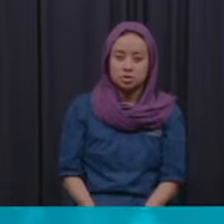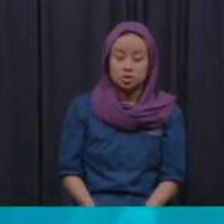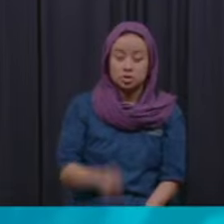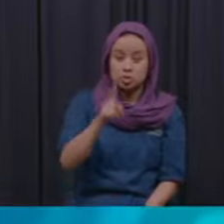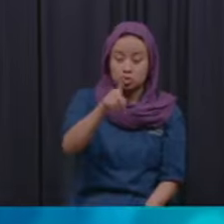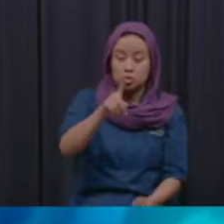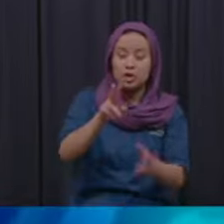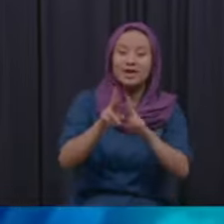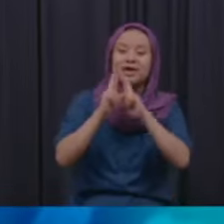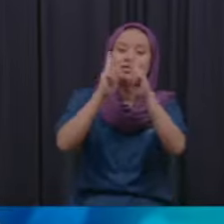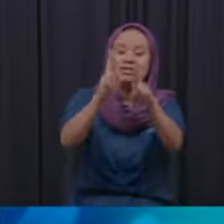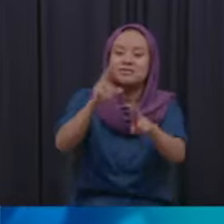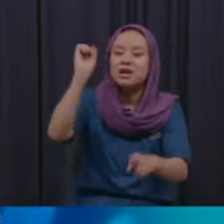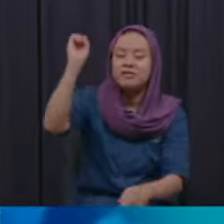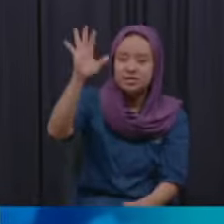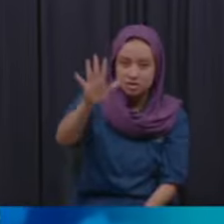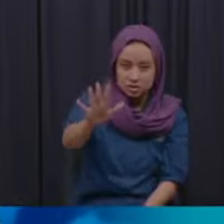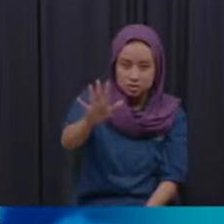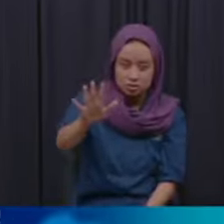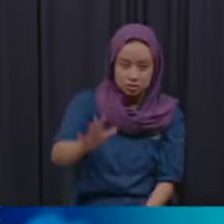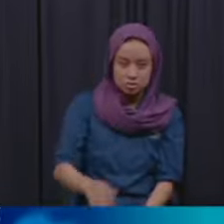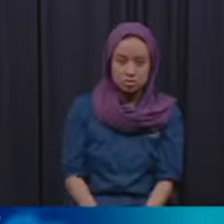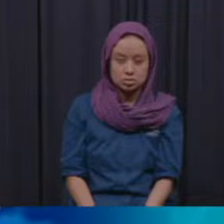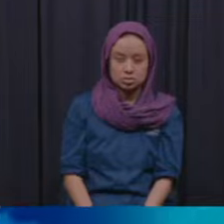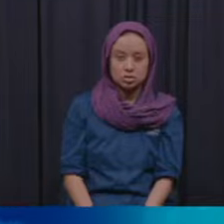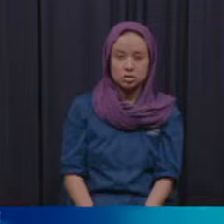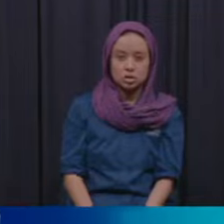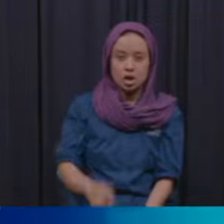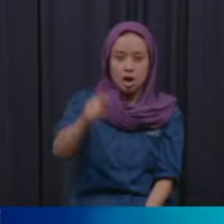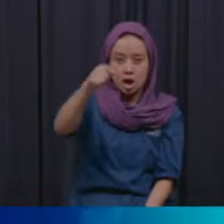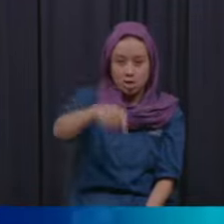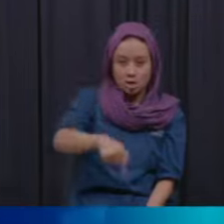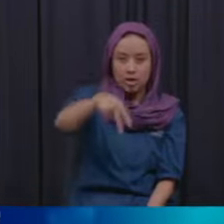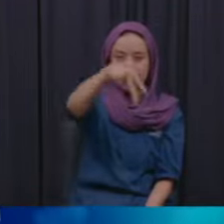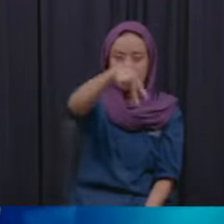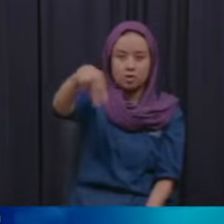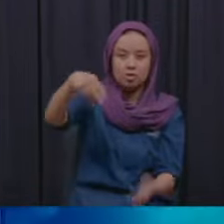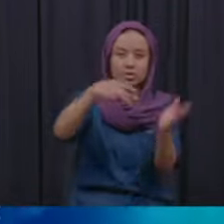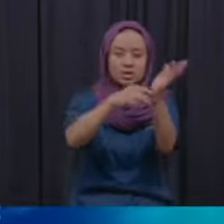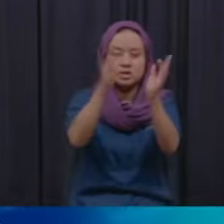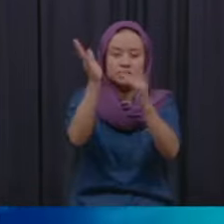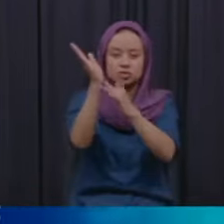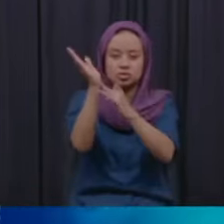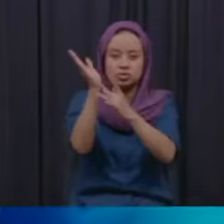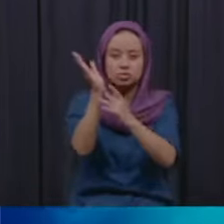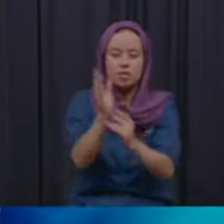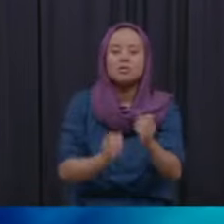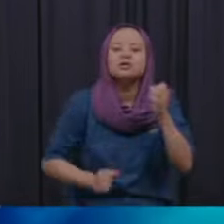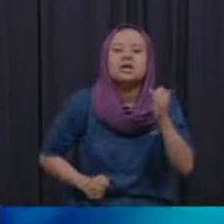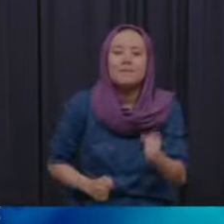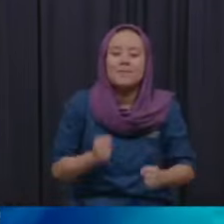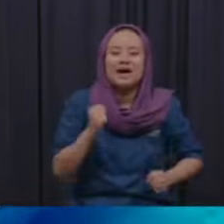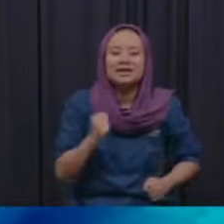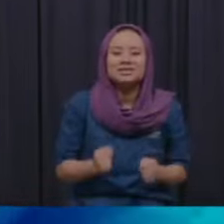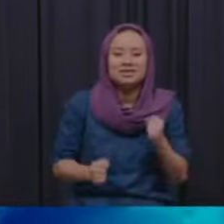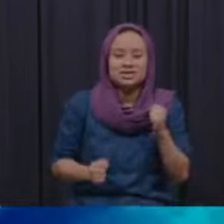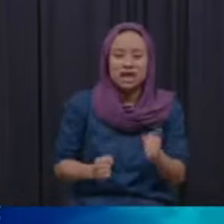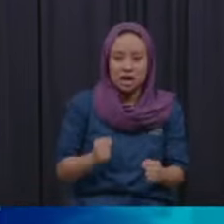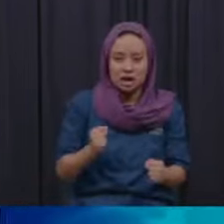recíbela. Pero vamos a marchar en el nombre de Jesús. Proféticamente tú vas a